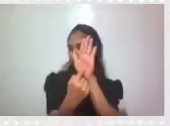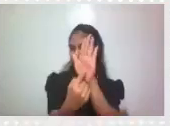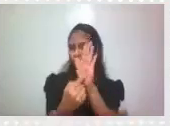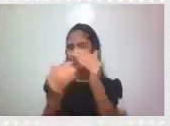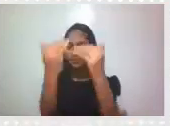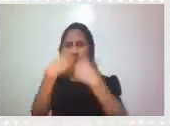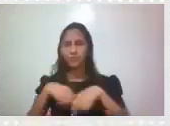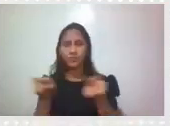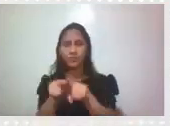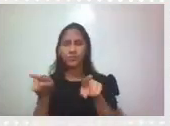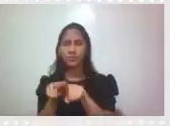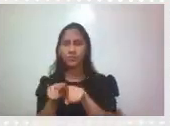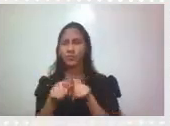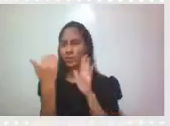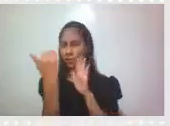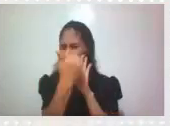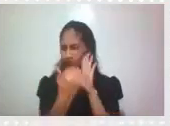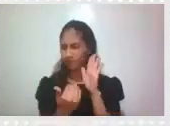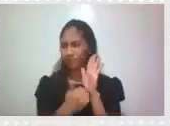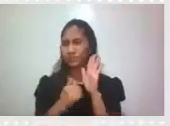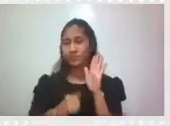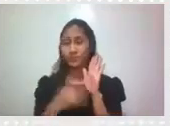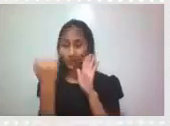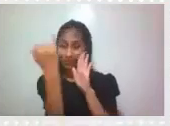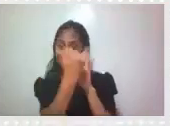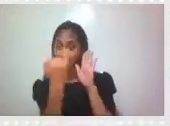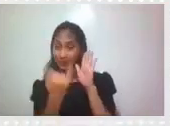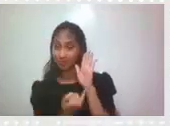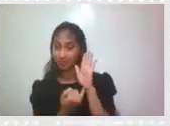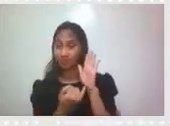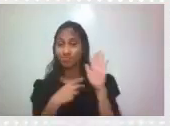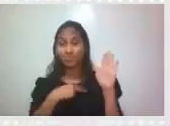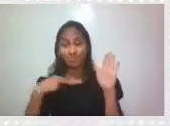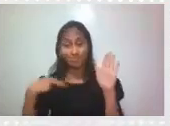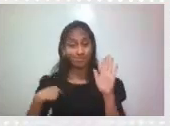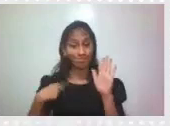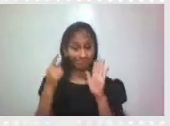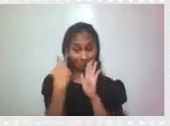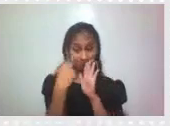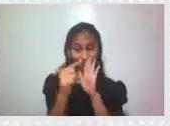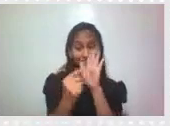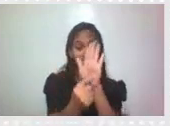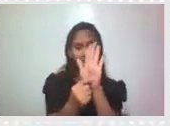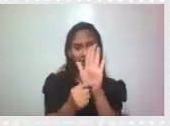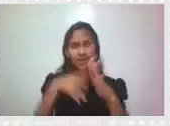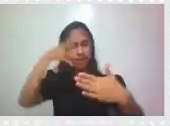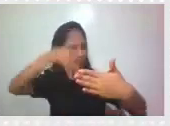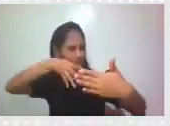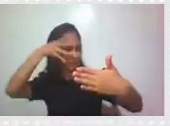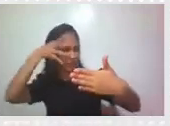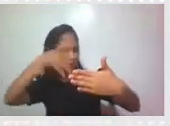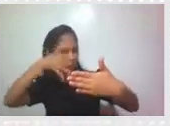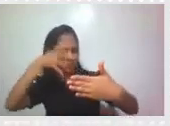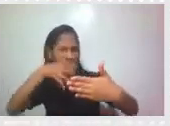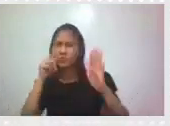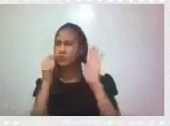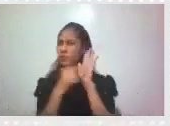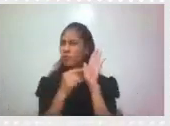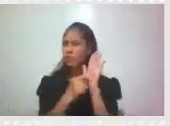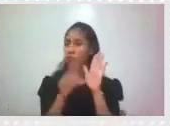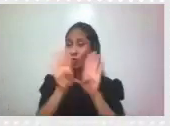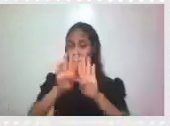Parte del contenido metodológico en la imagen, nosotros estamos mostrando una evaluación. Este es un